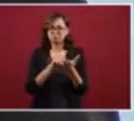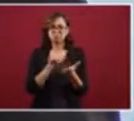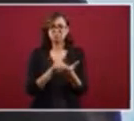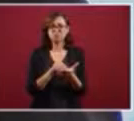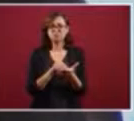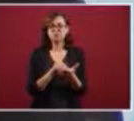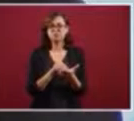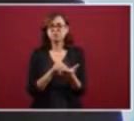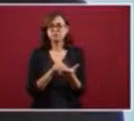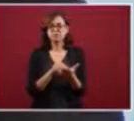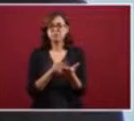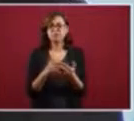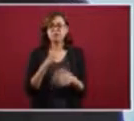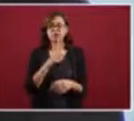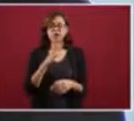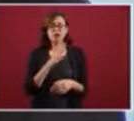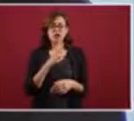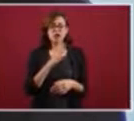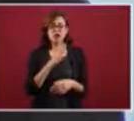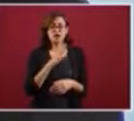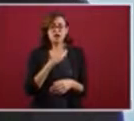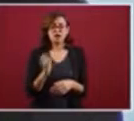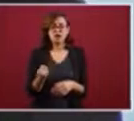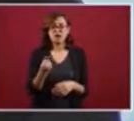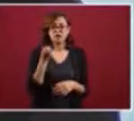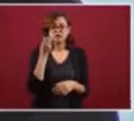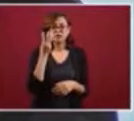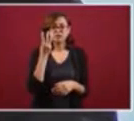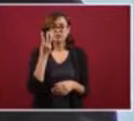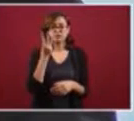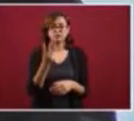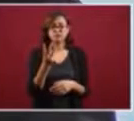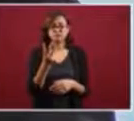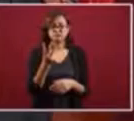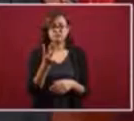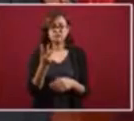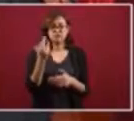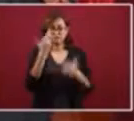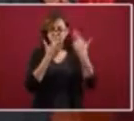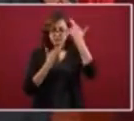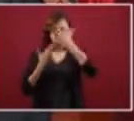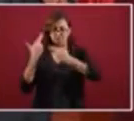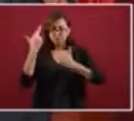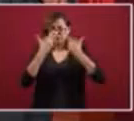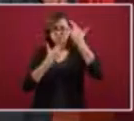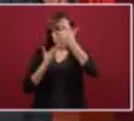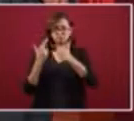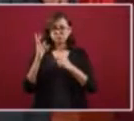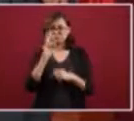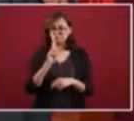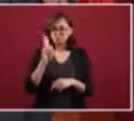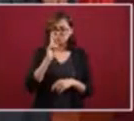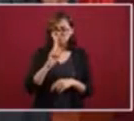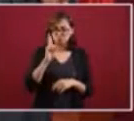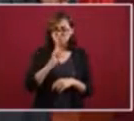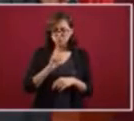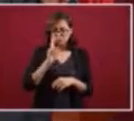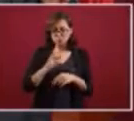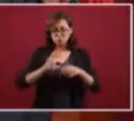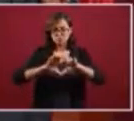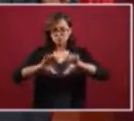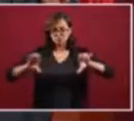están desarrollando tres tareas con pruebas, inspecciones no destructivas en los actuadores